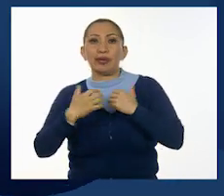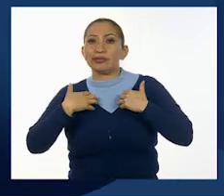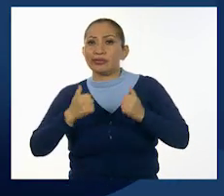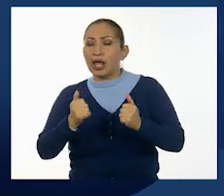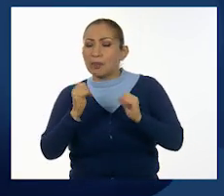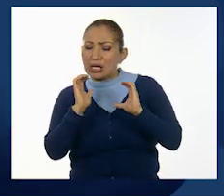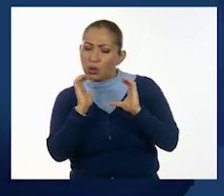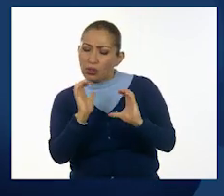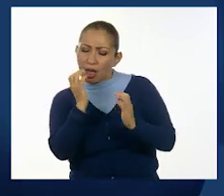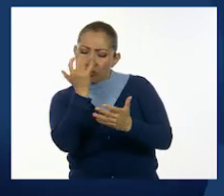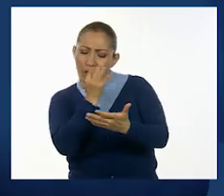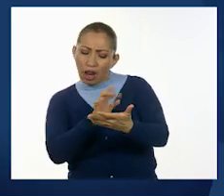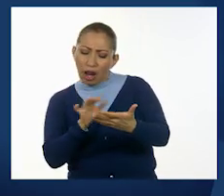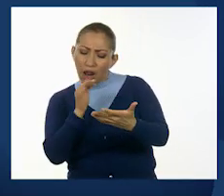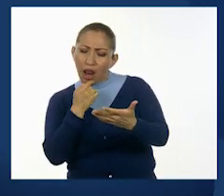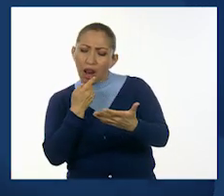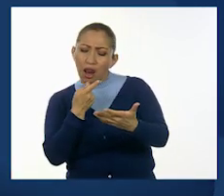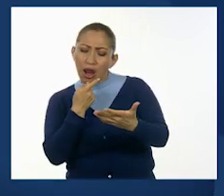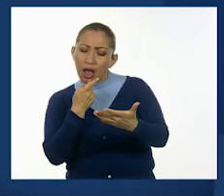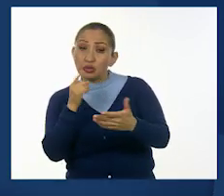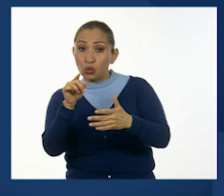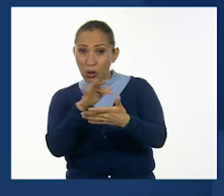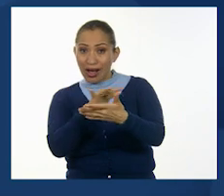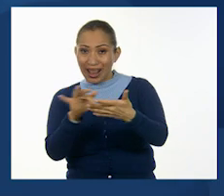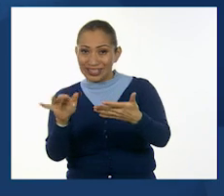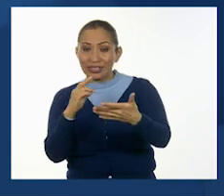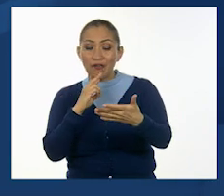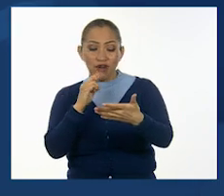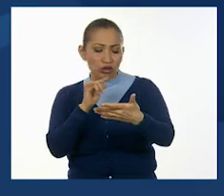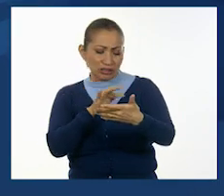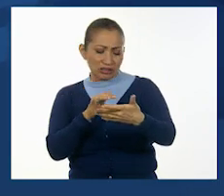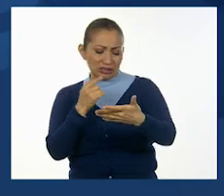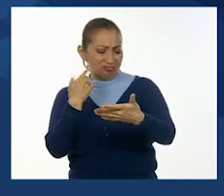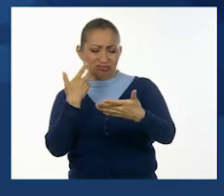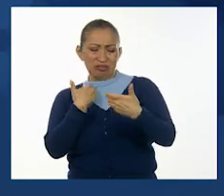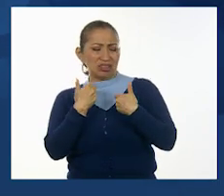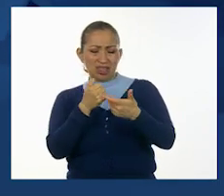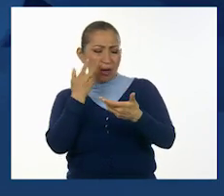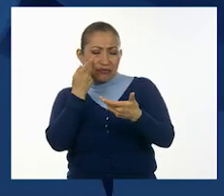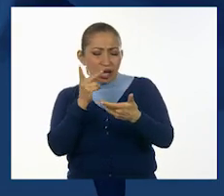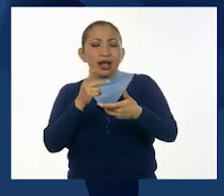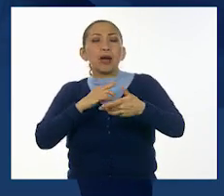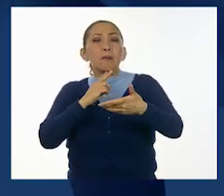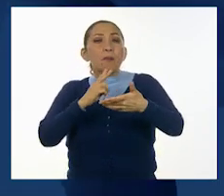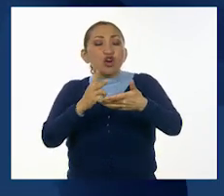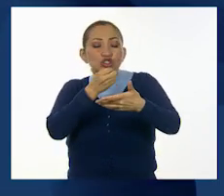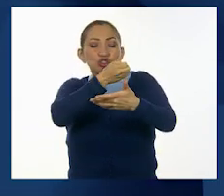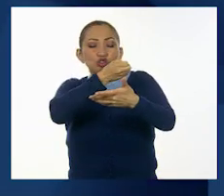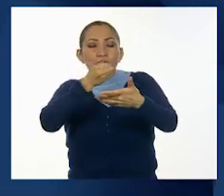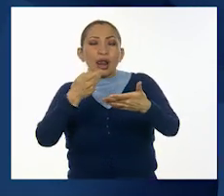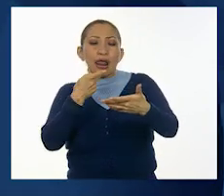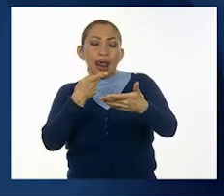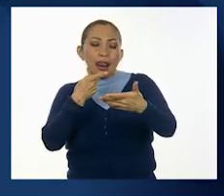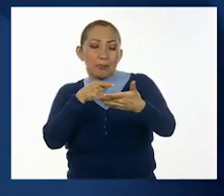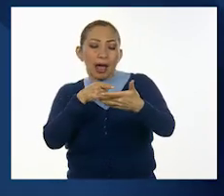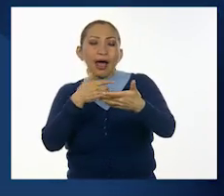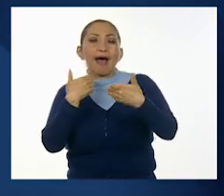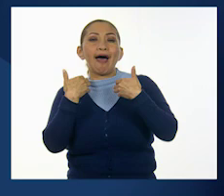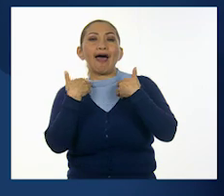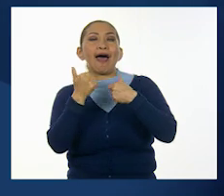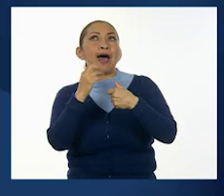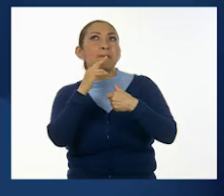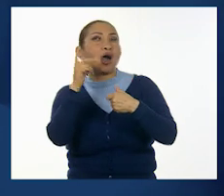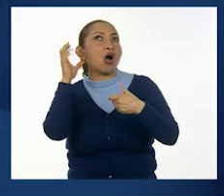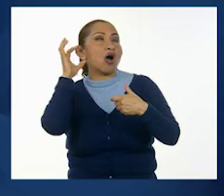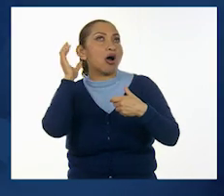mayor cuidado. Seguramente alguna vez has estado leyendo un texto y hay algo que no entiendes y lees la frase en voz alta para tratar de